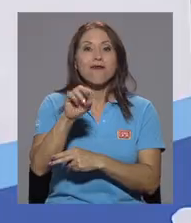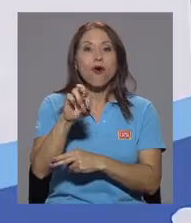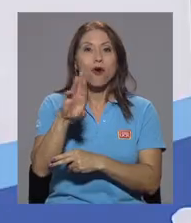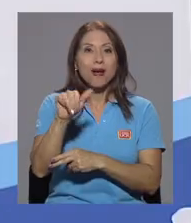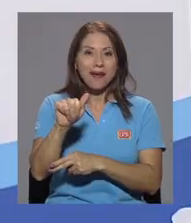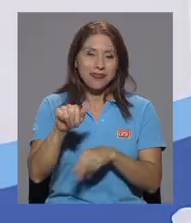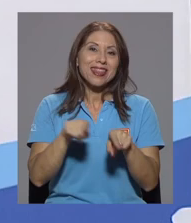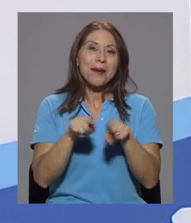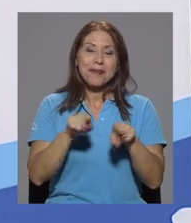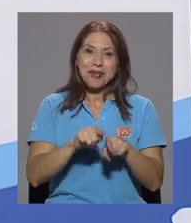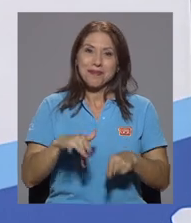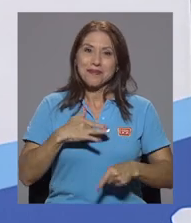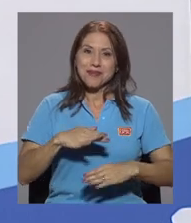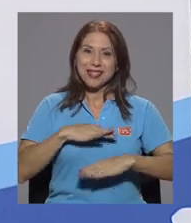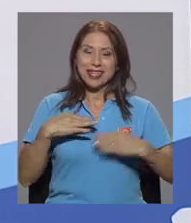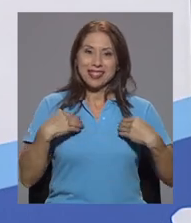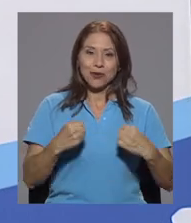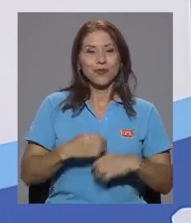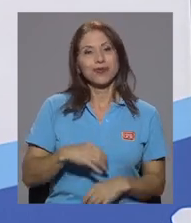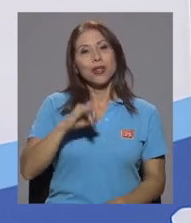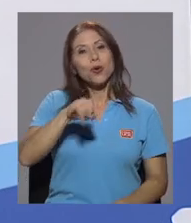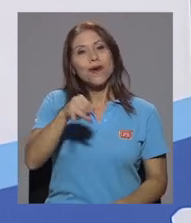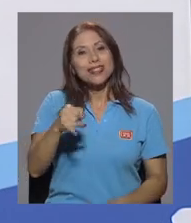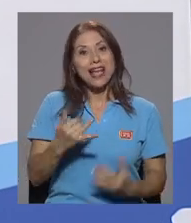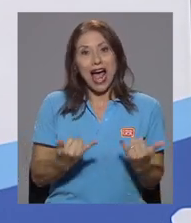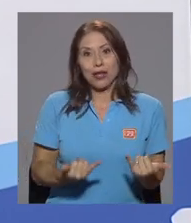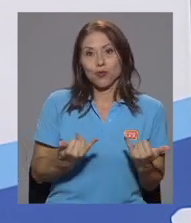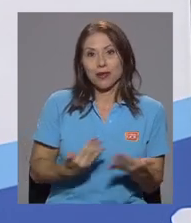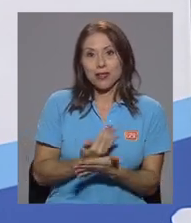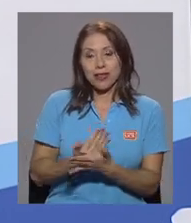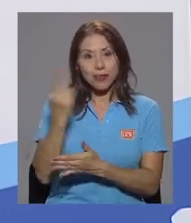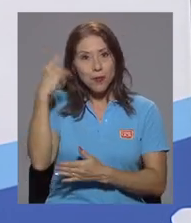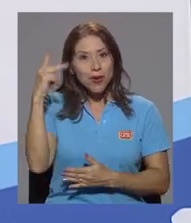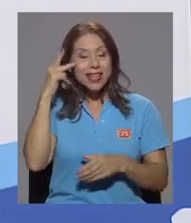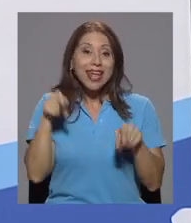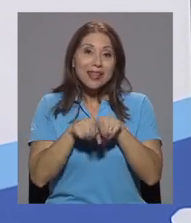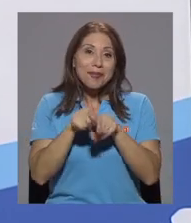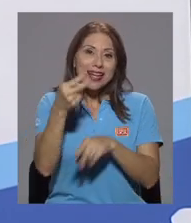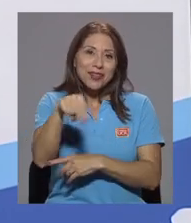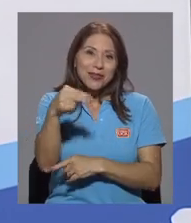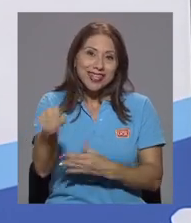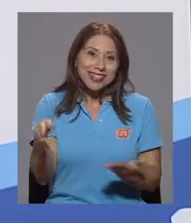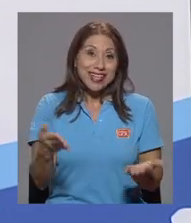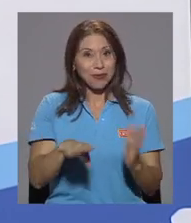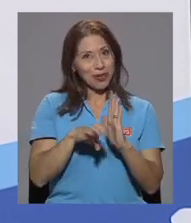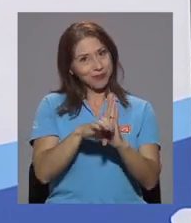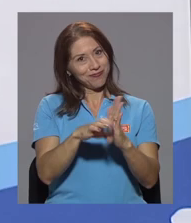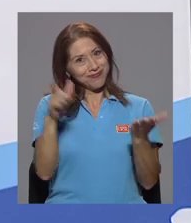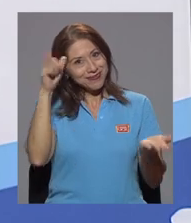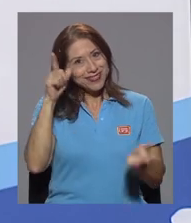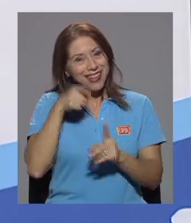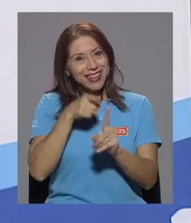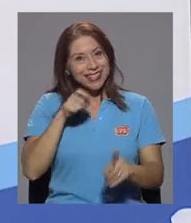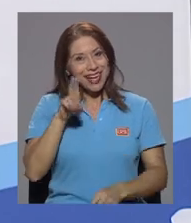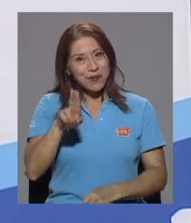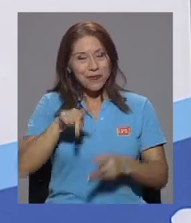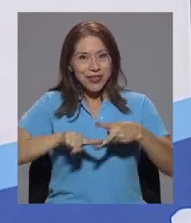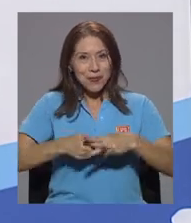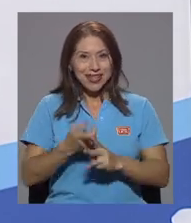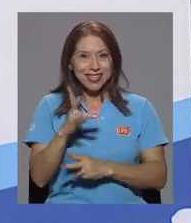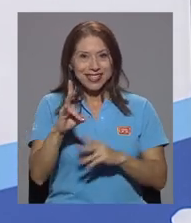salud el jueves es actualidad política y además las noticias bueno que está desde la o por supuesto a partir de las 7 de la noche